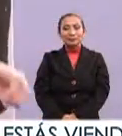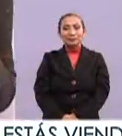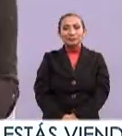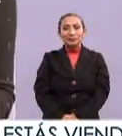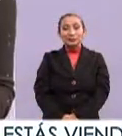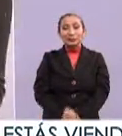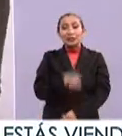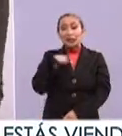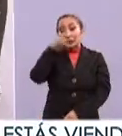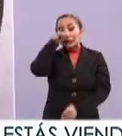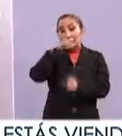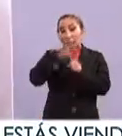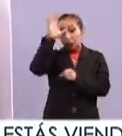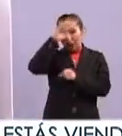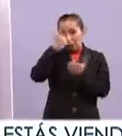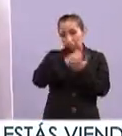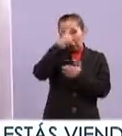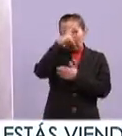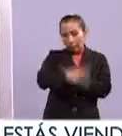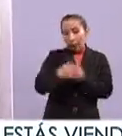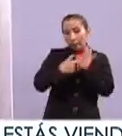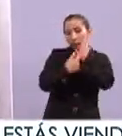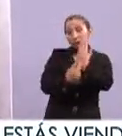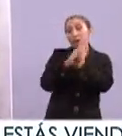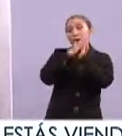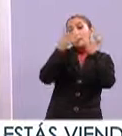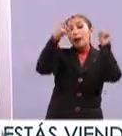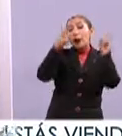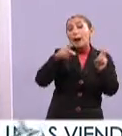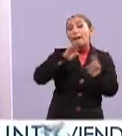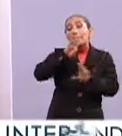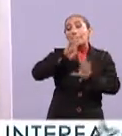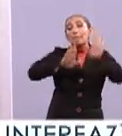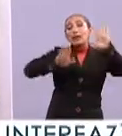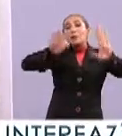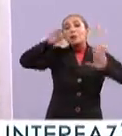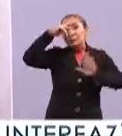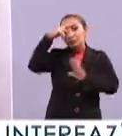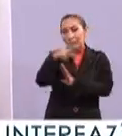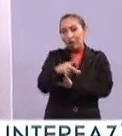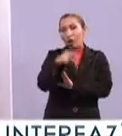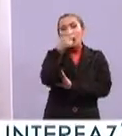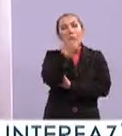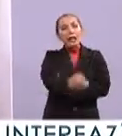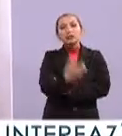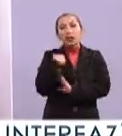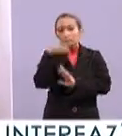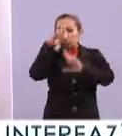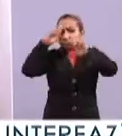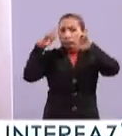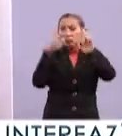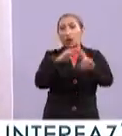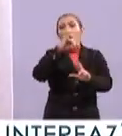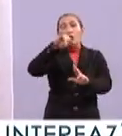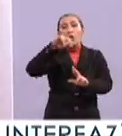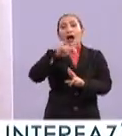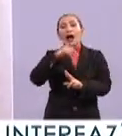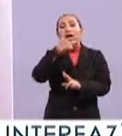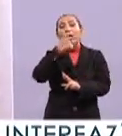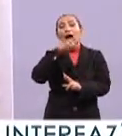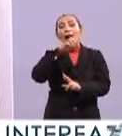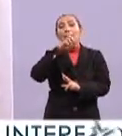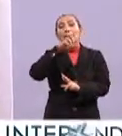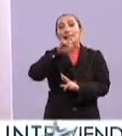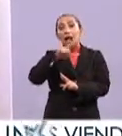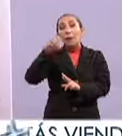Y la Secretaría de Cultura de la Ciudad de México presentó el libro Mimos de México. Este es un homenaje a Juan Gabriel